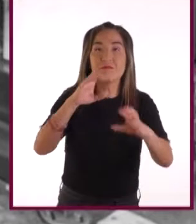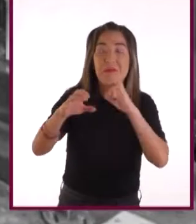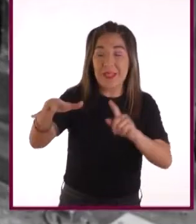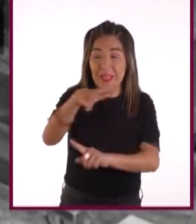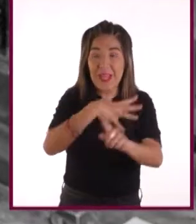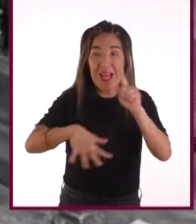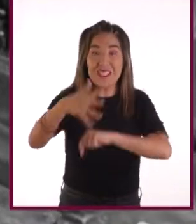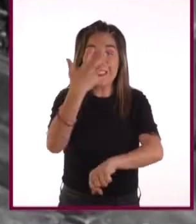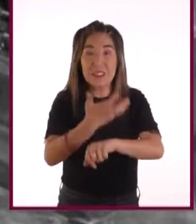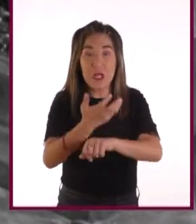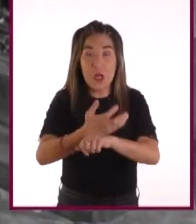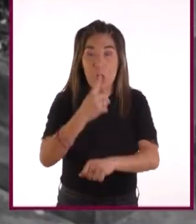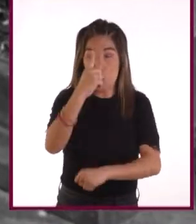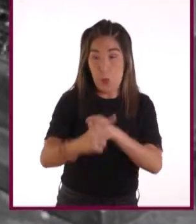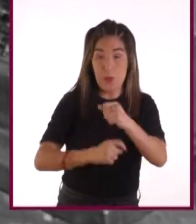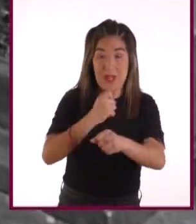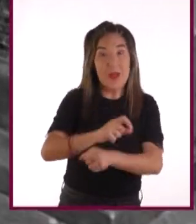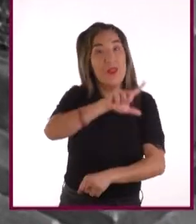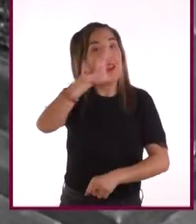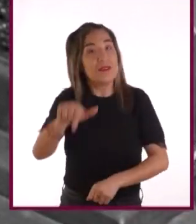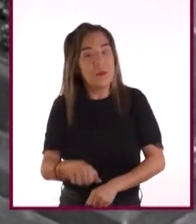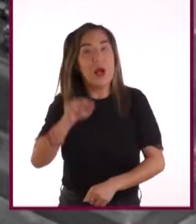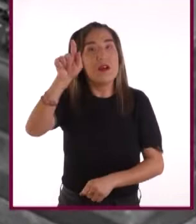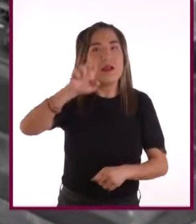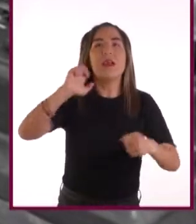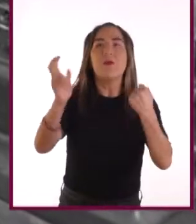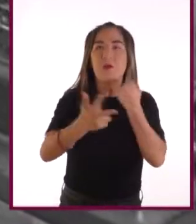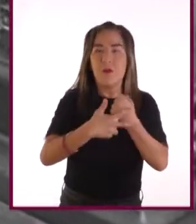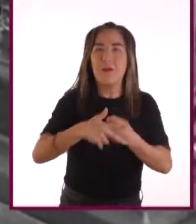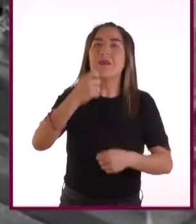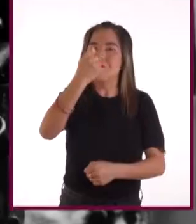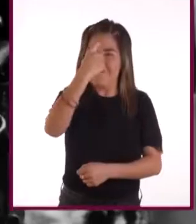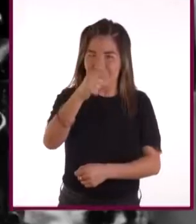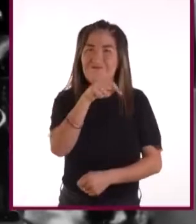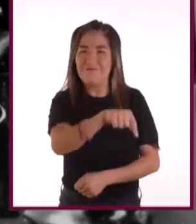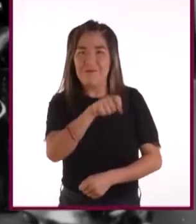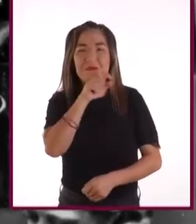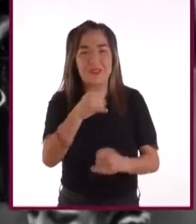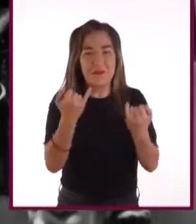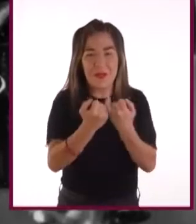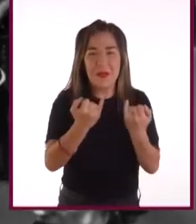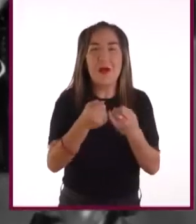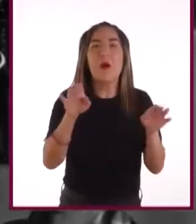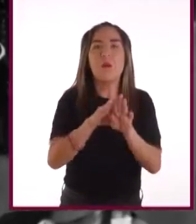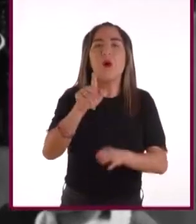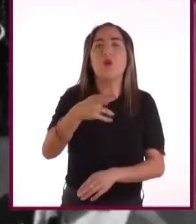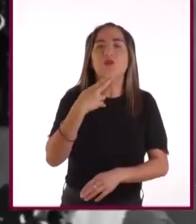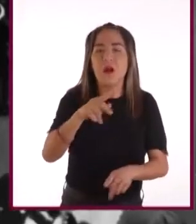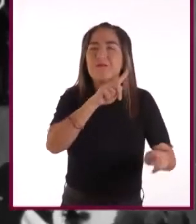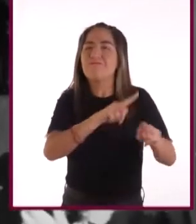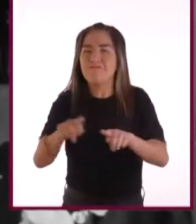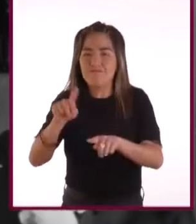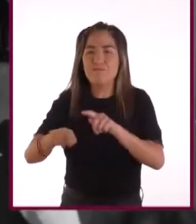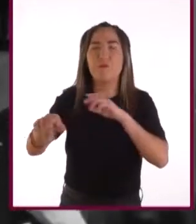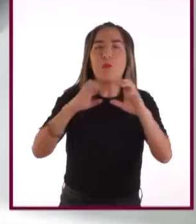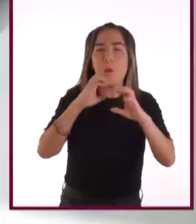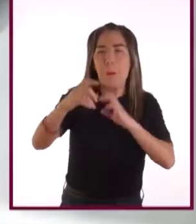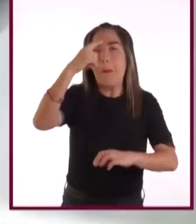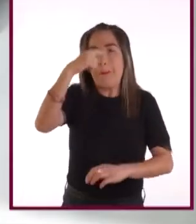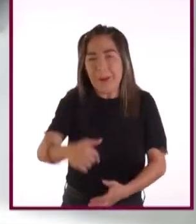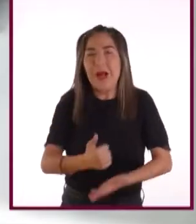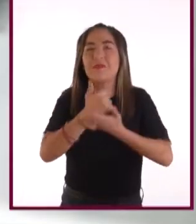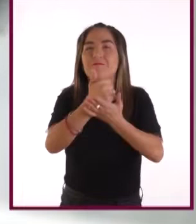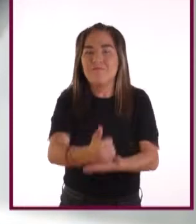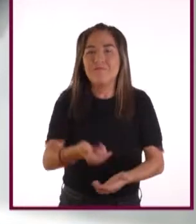Unidos, y un año más tarde Europa contaba con este invento. El telégrafo fue el precursor de los medios de comunicación